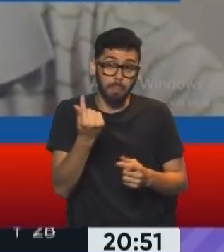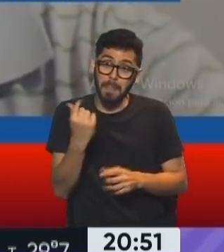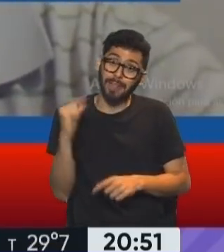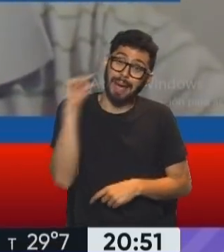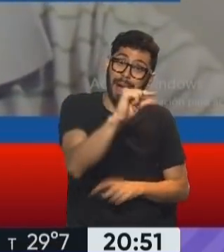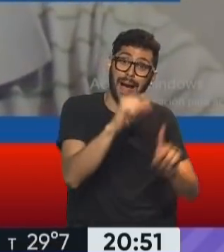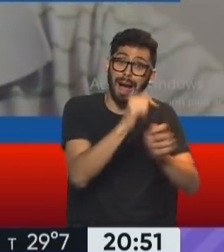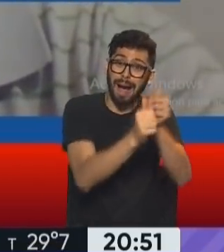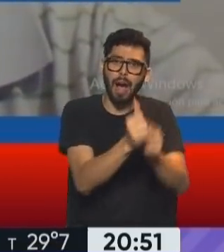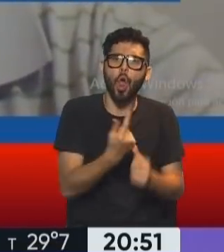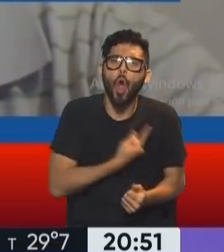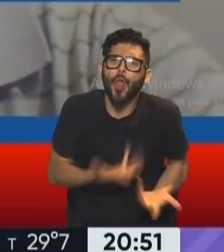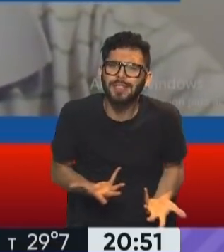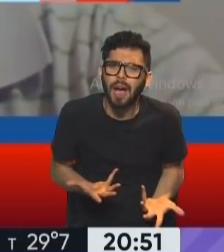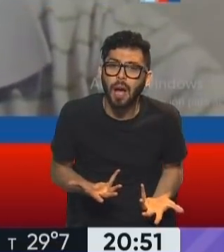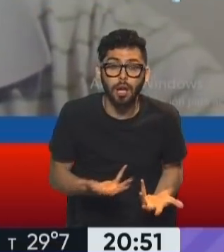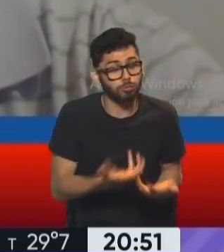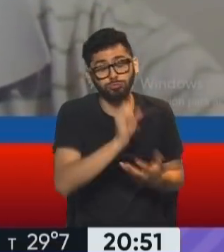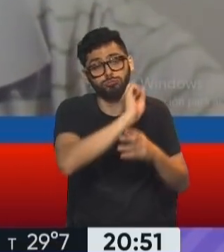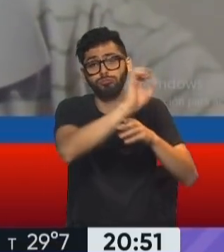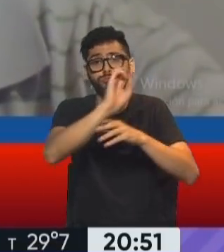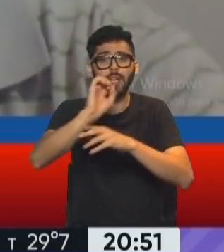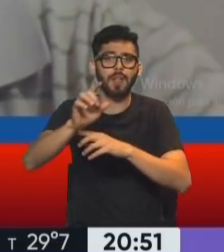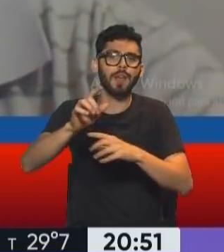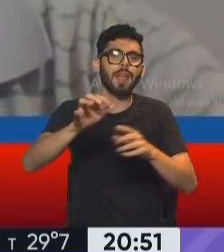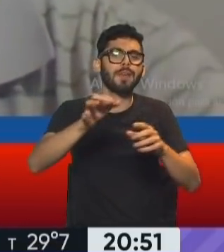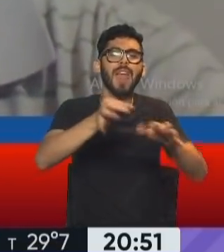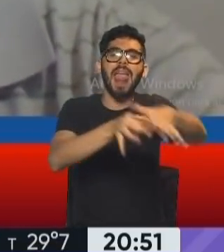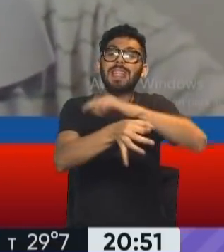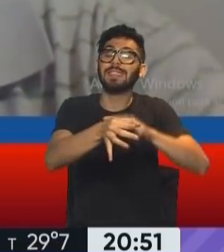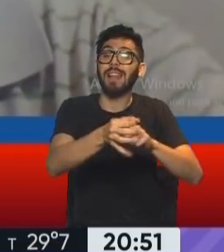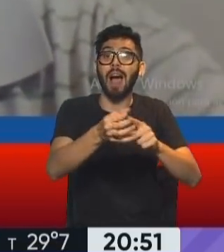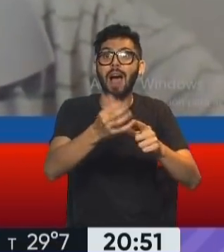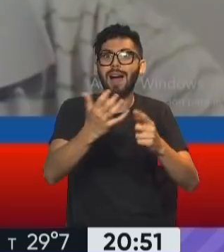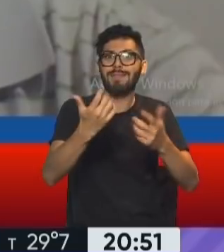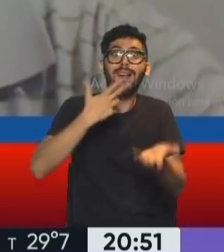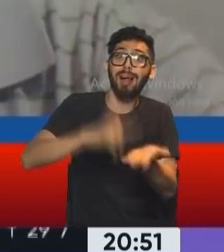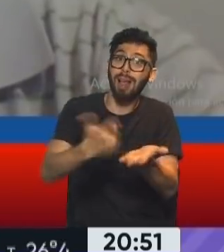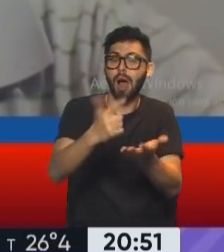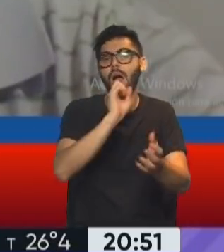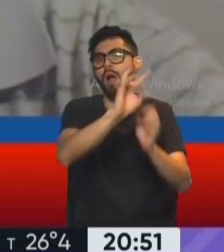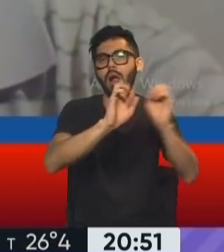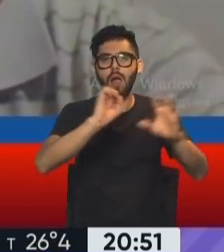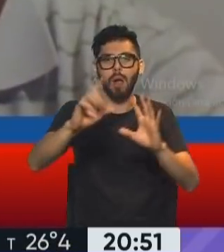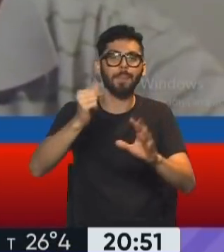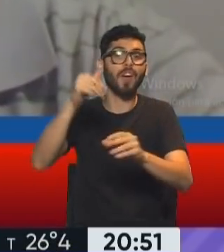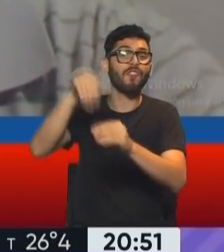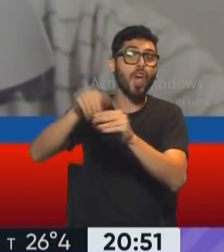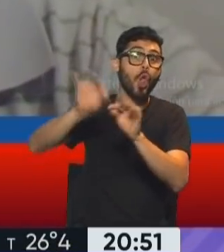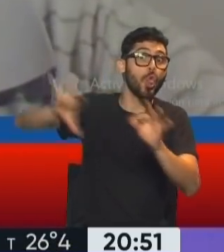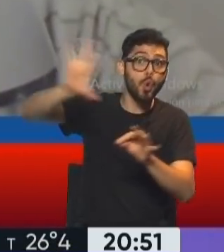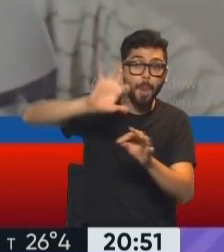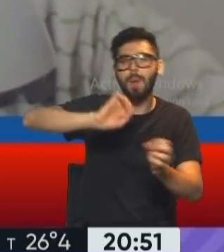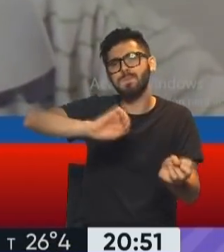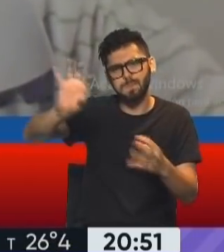Vicentín? Paraísos fiscales en las Islas Vírgenes, también en distintos bancos europeos